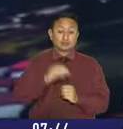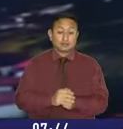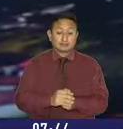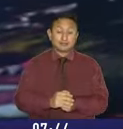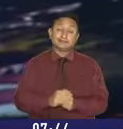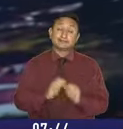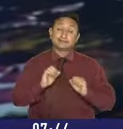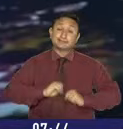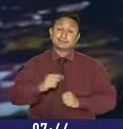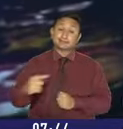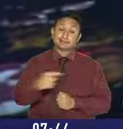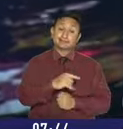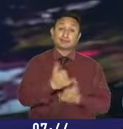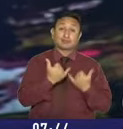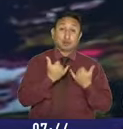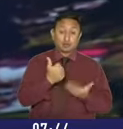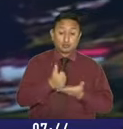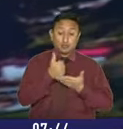pacientes derivados. Veamos.